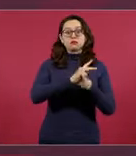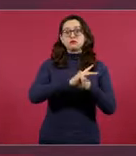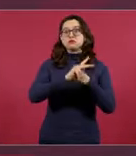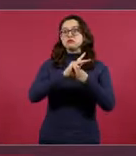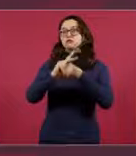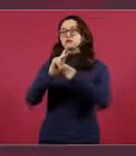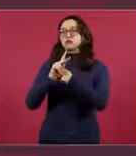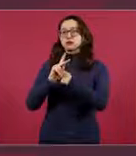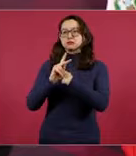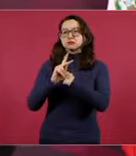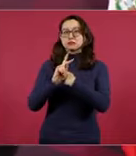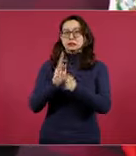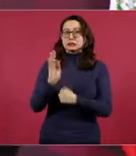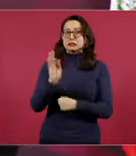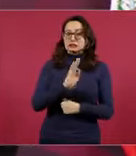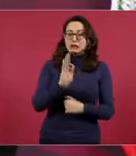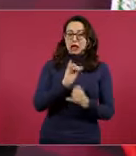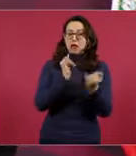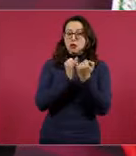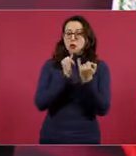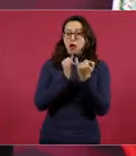Subrayo, posiblemente.